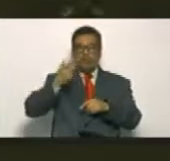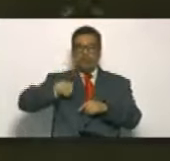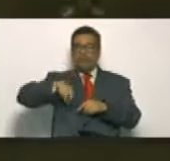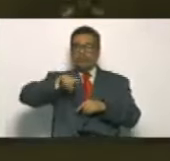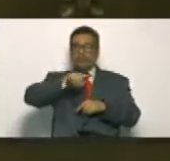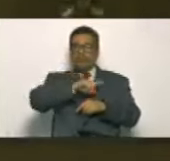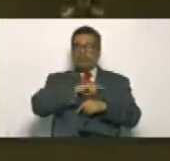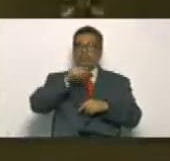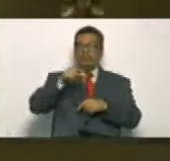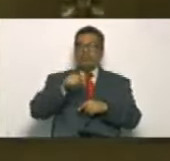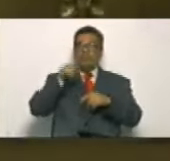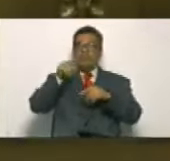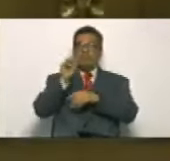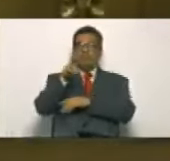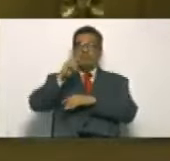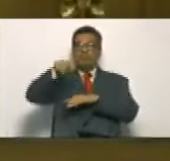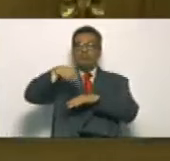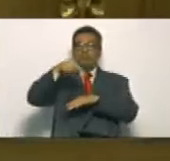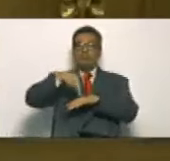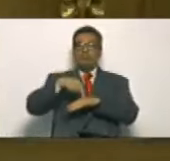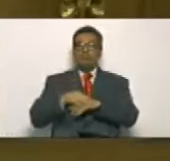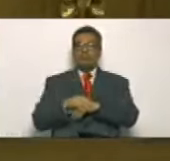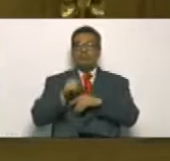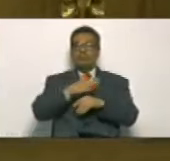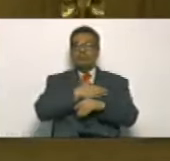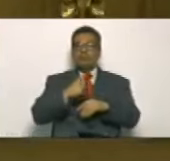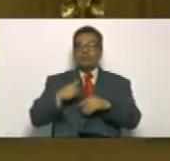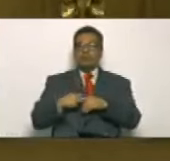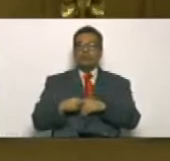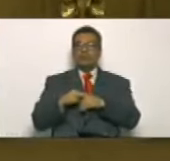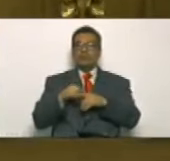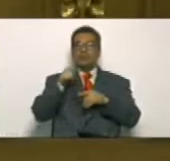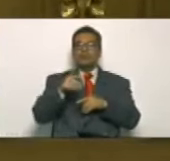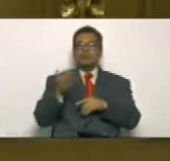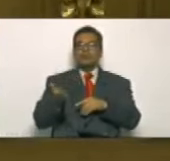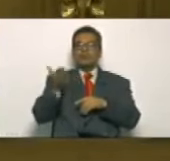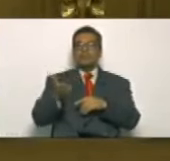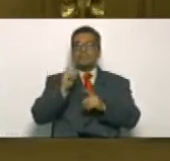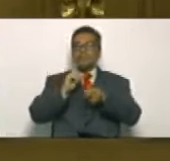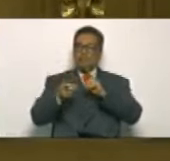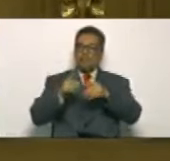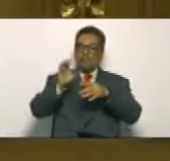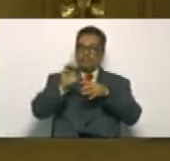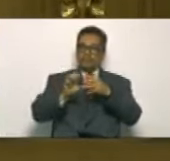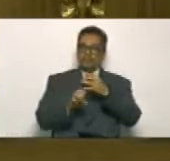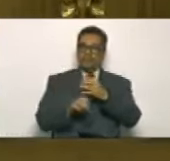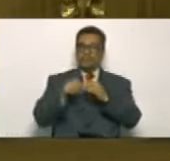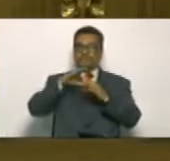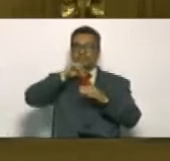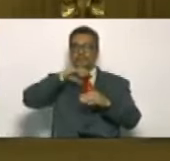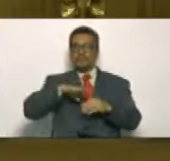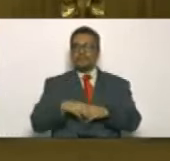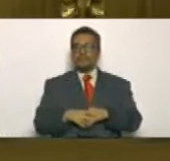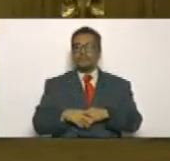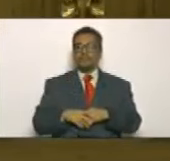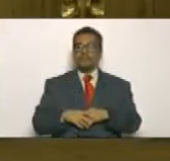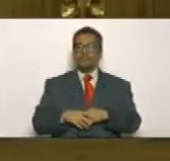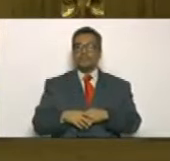nosotros y nosotras desde esta Asamblea Nacional queremos resaltar algunos elementos históricos.